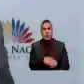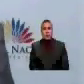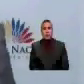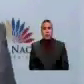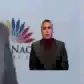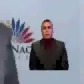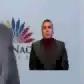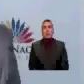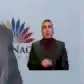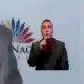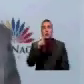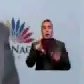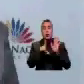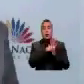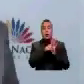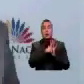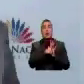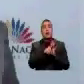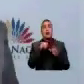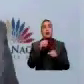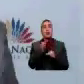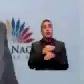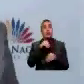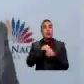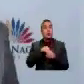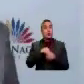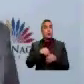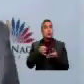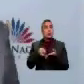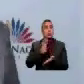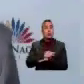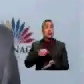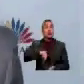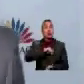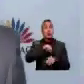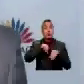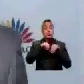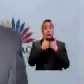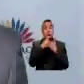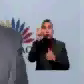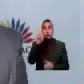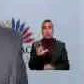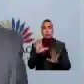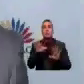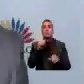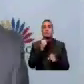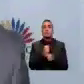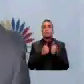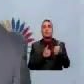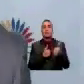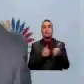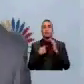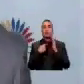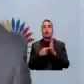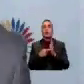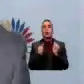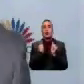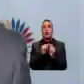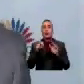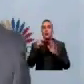retardar tiempos hay una ley orgánica de las funciones creativas que tenemos que nosotros como asambleístas demostrar el puesto y actuar en